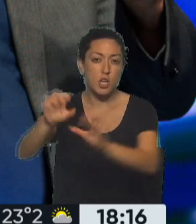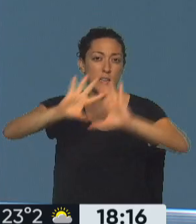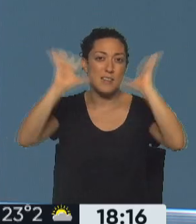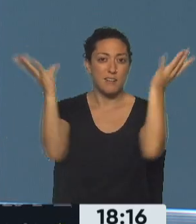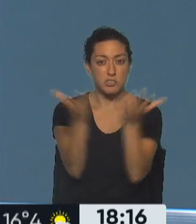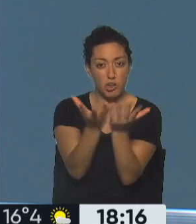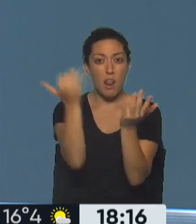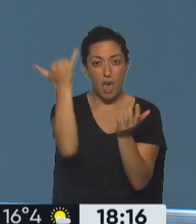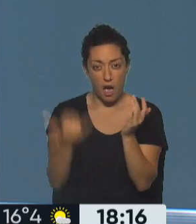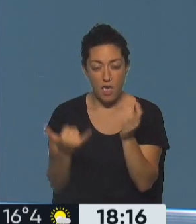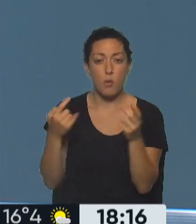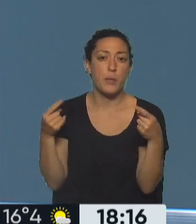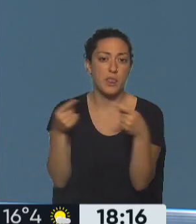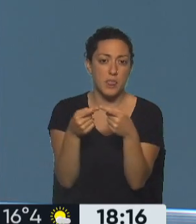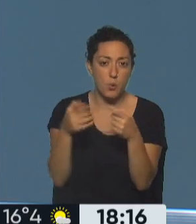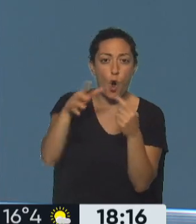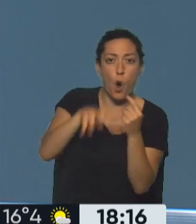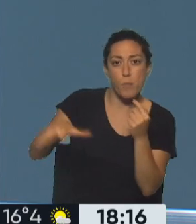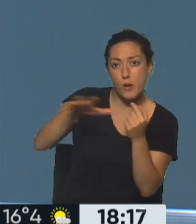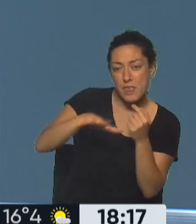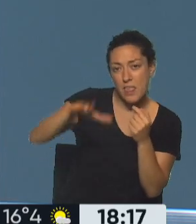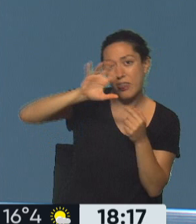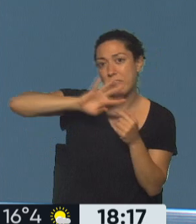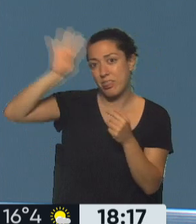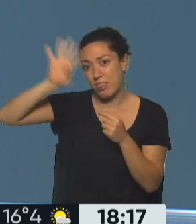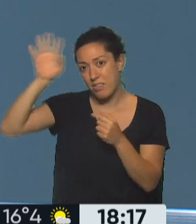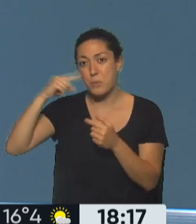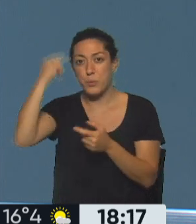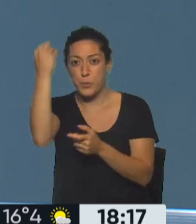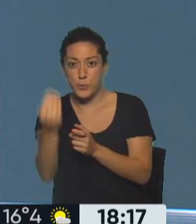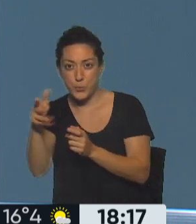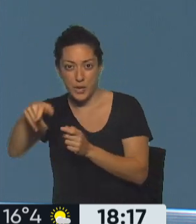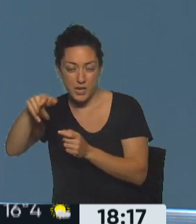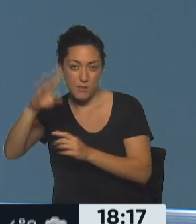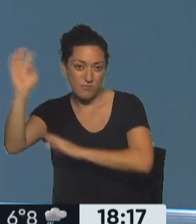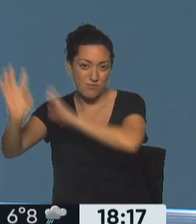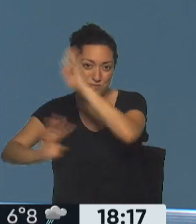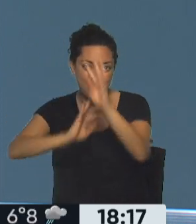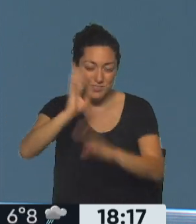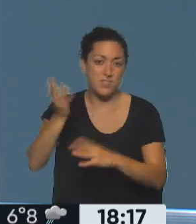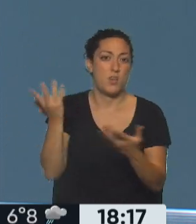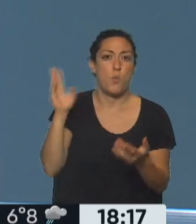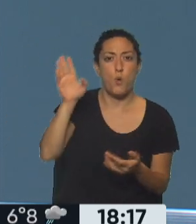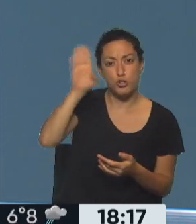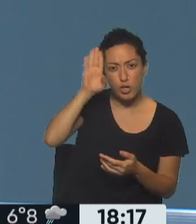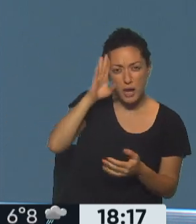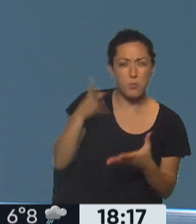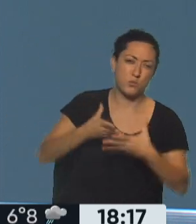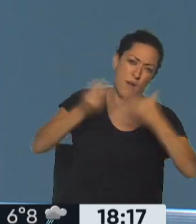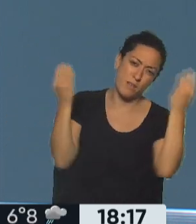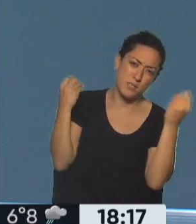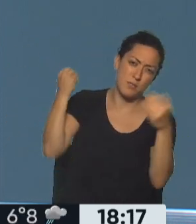internacionales para justamente las comunidades que viven en la Amazonia. Hay que recordar que también Bolsonaro se ha peleado en más de una ocasión con algún